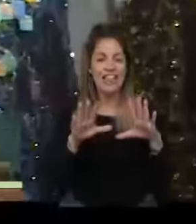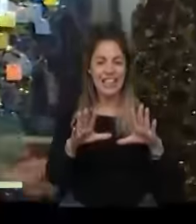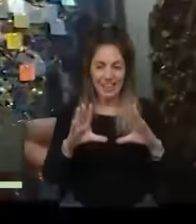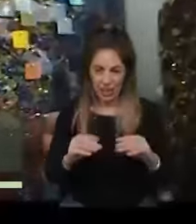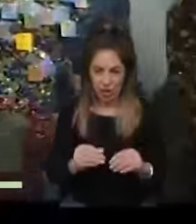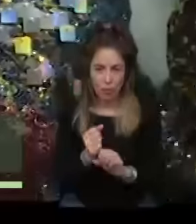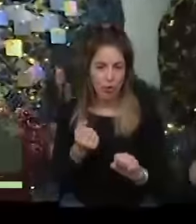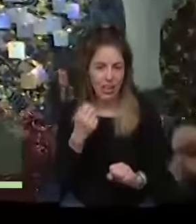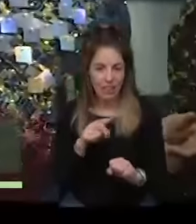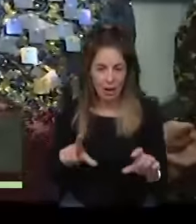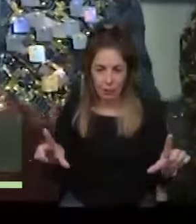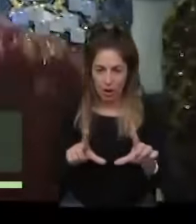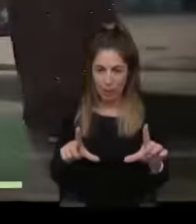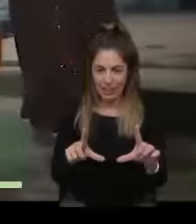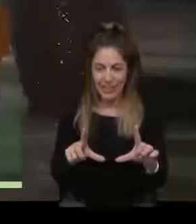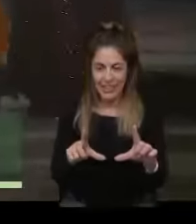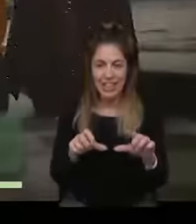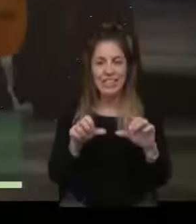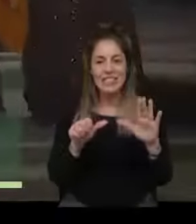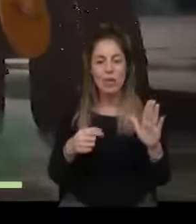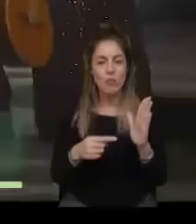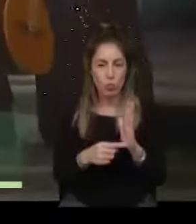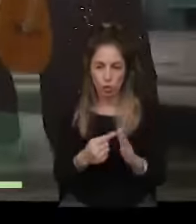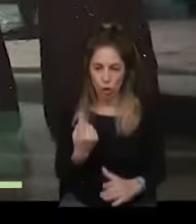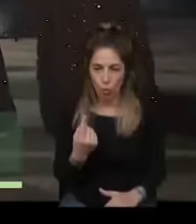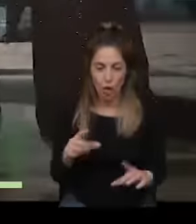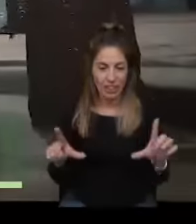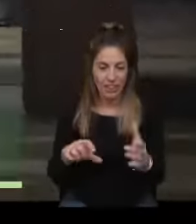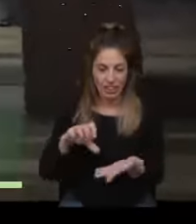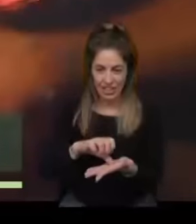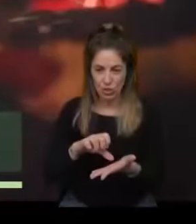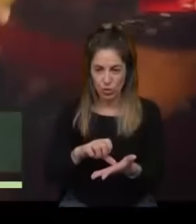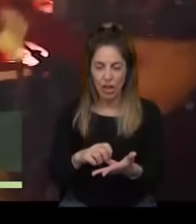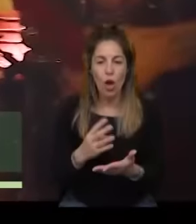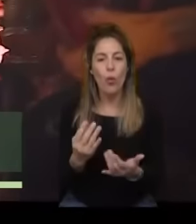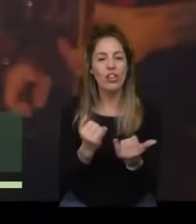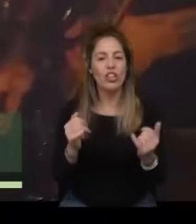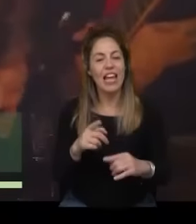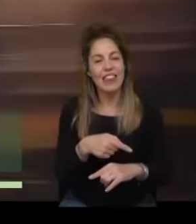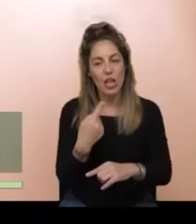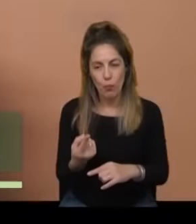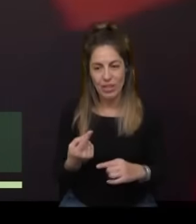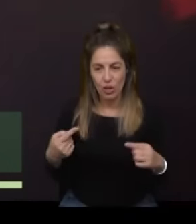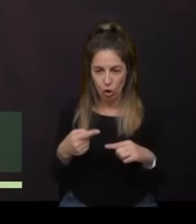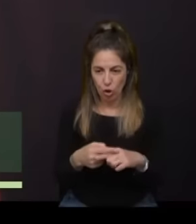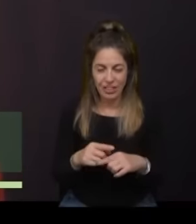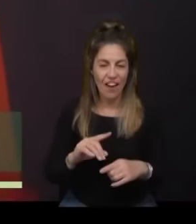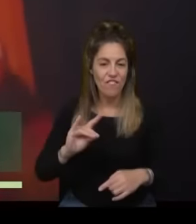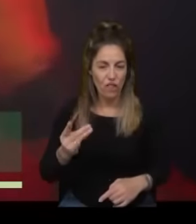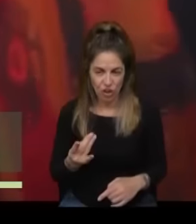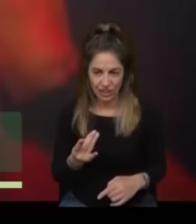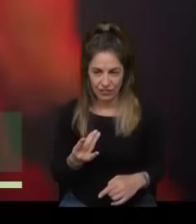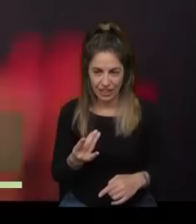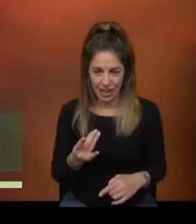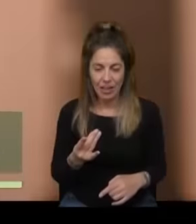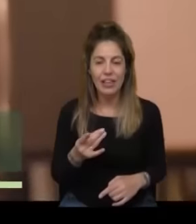y se podrá ver por la pantalla de aire en el 6.1 de TV Ciudad. 4 días después jugará ante Bolivia en el MetLife Stadium